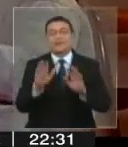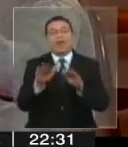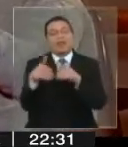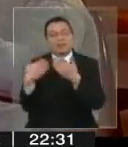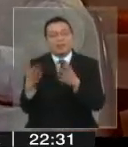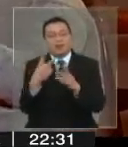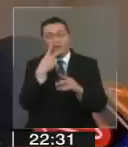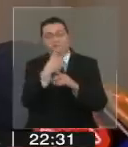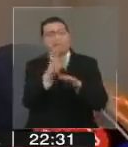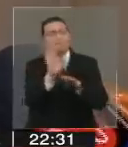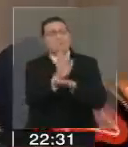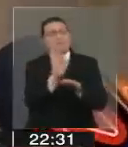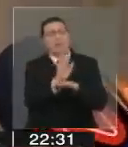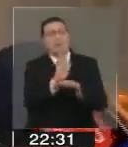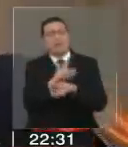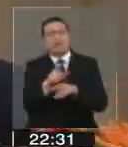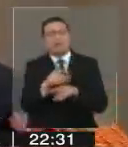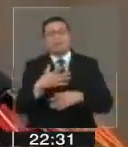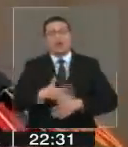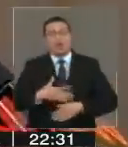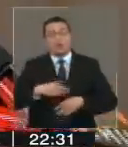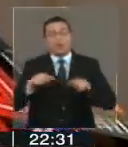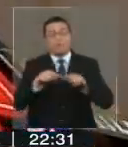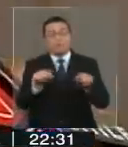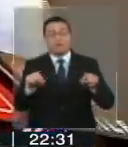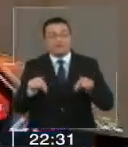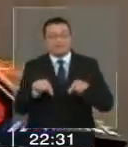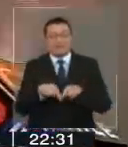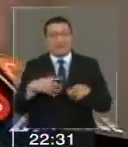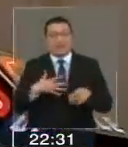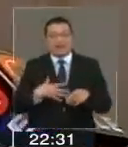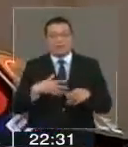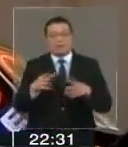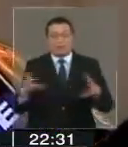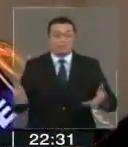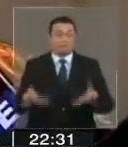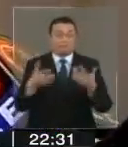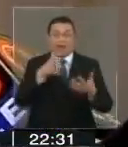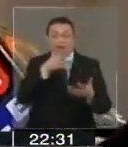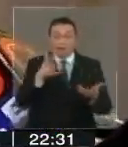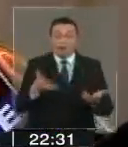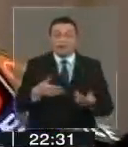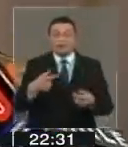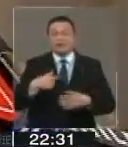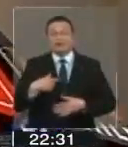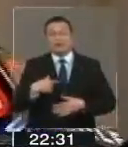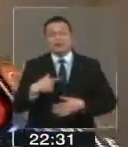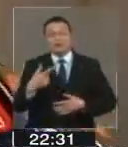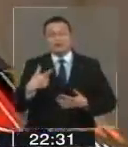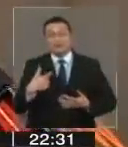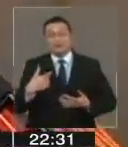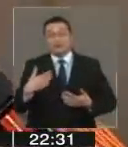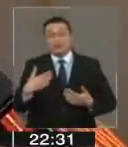Después vemos películas, le gusta la piscina, hace como así. Y cuando yo me pongo